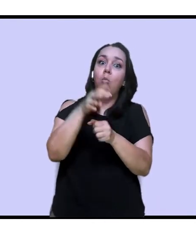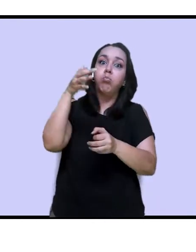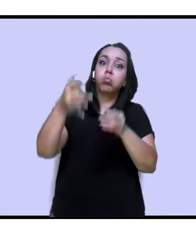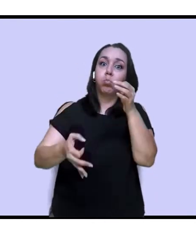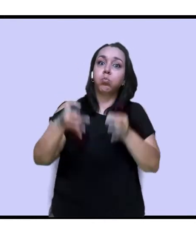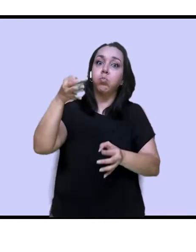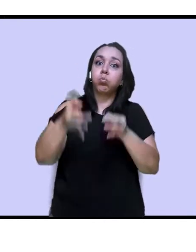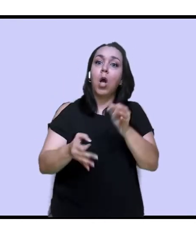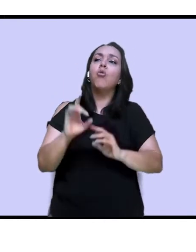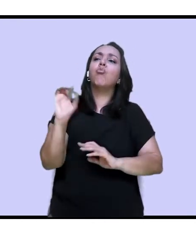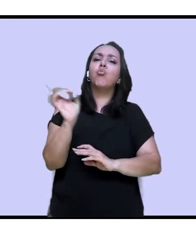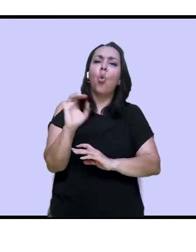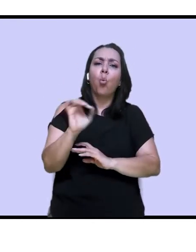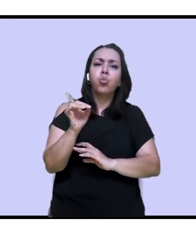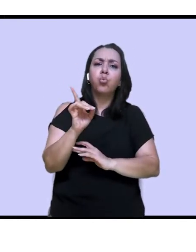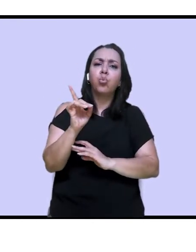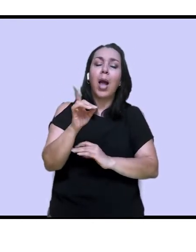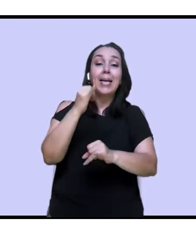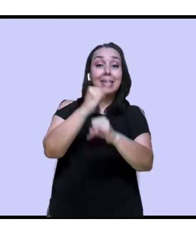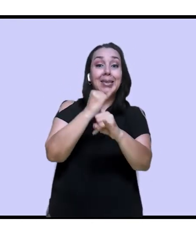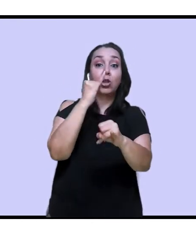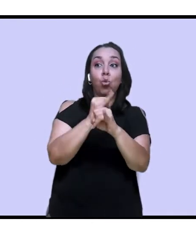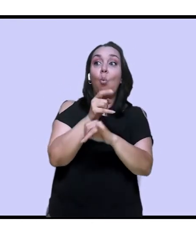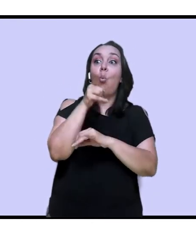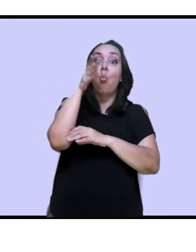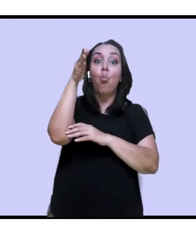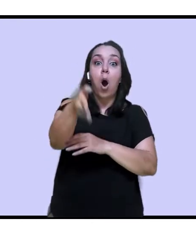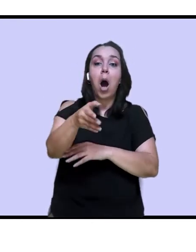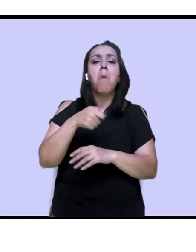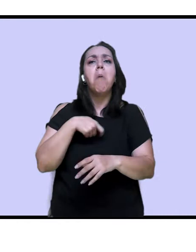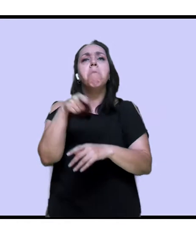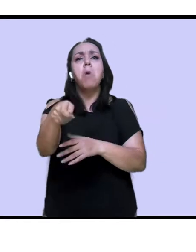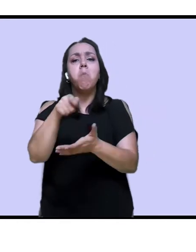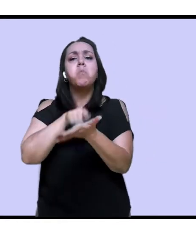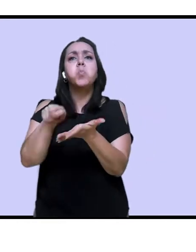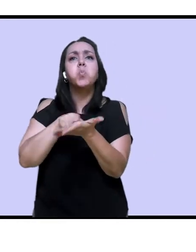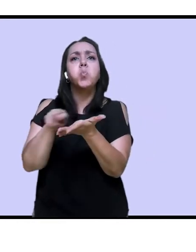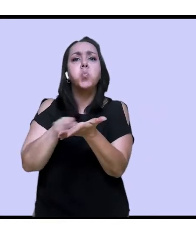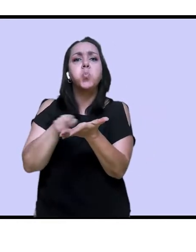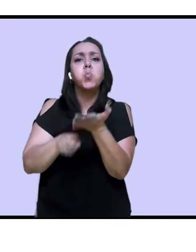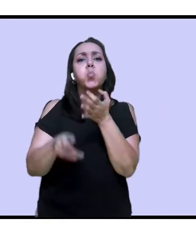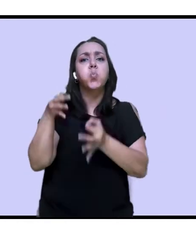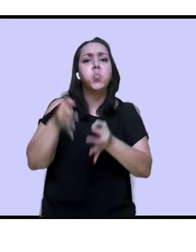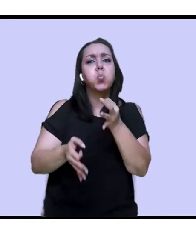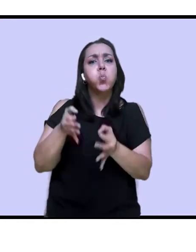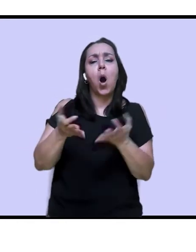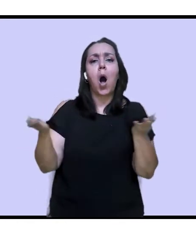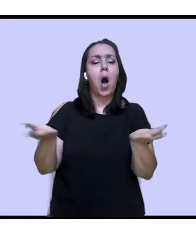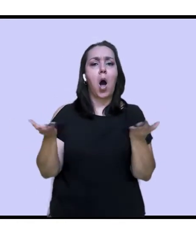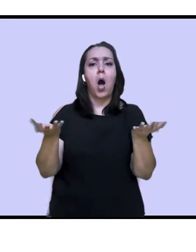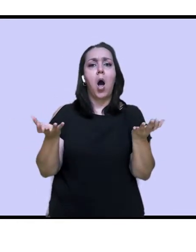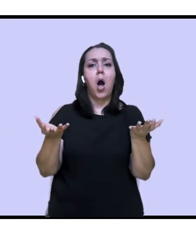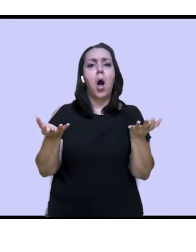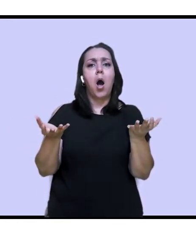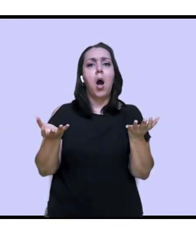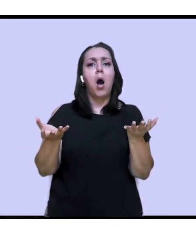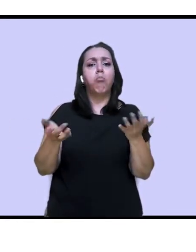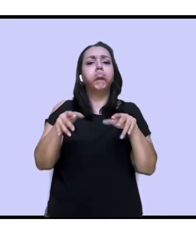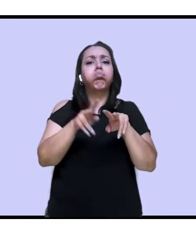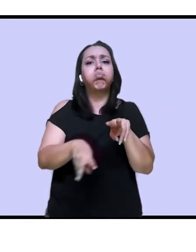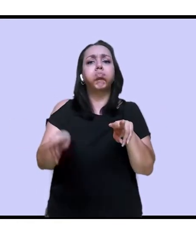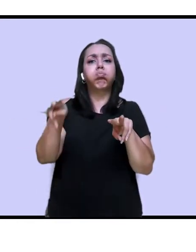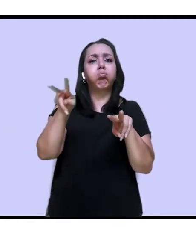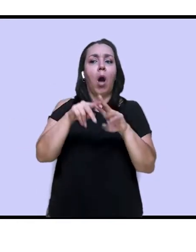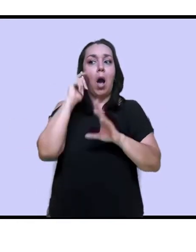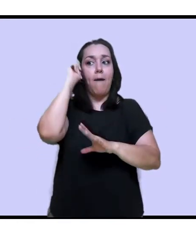entrega en el centro educativo y que no es necesario tener ninguna validación por parte